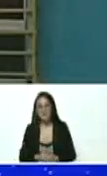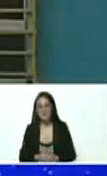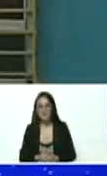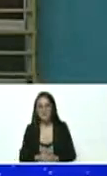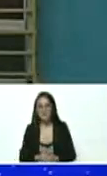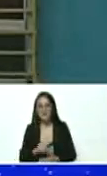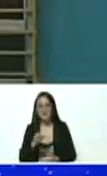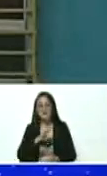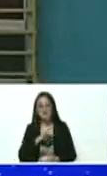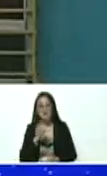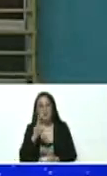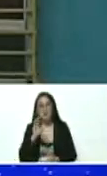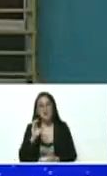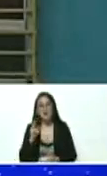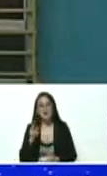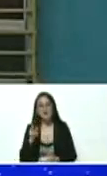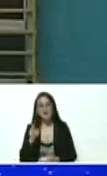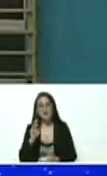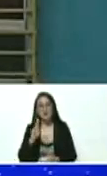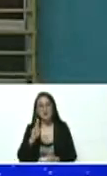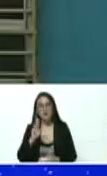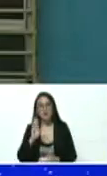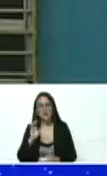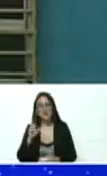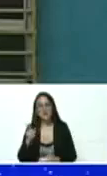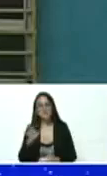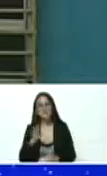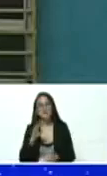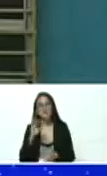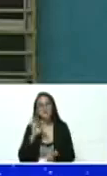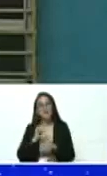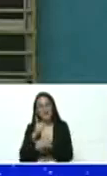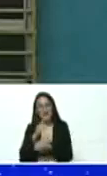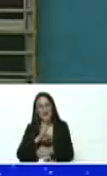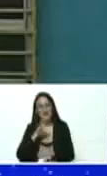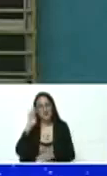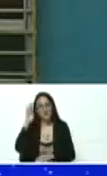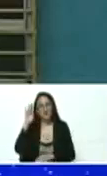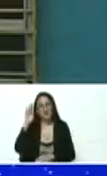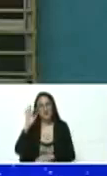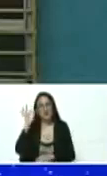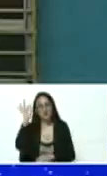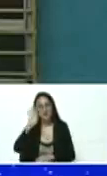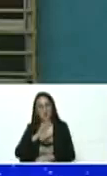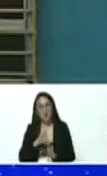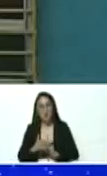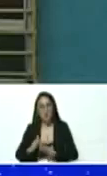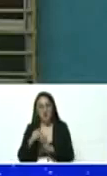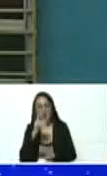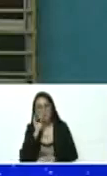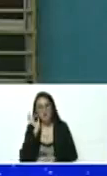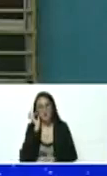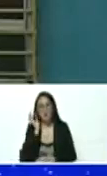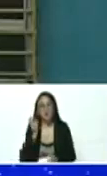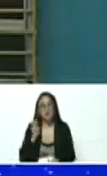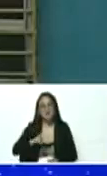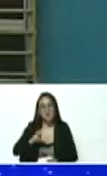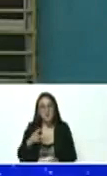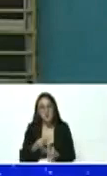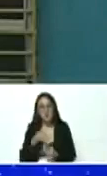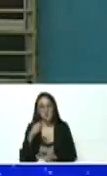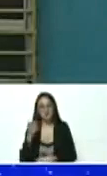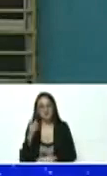la UVC, los líderes y las lideresas de los consejos comunales, de las comunas, el hombre, la mujer de a pie, junto al